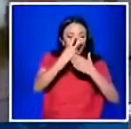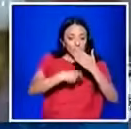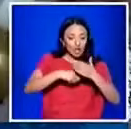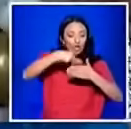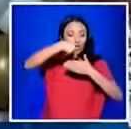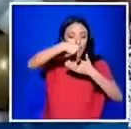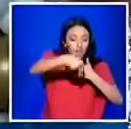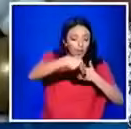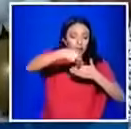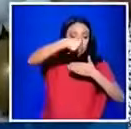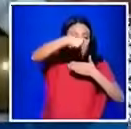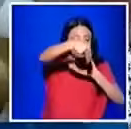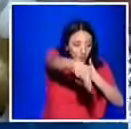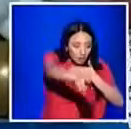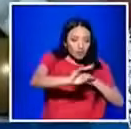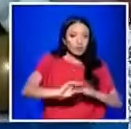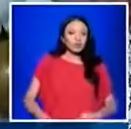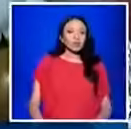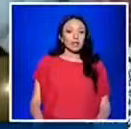nietos. ¿Y usted cuántos tiene?